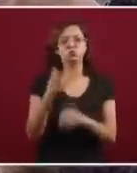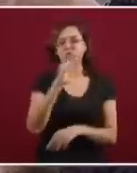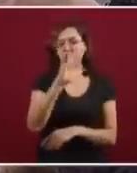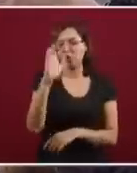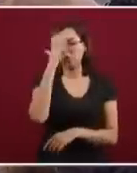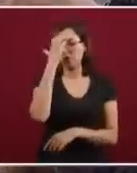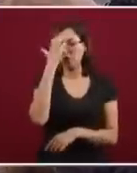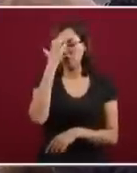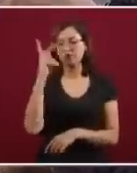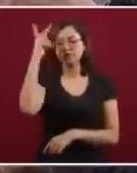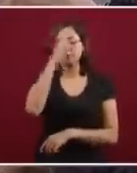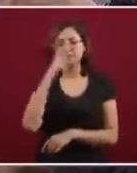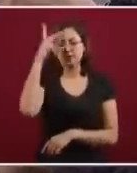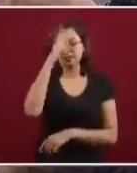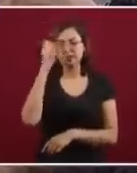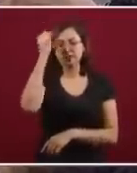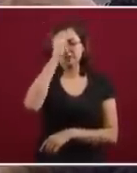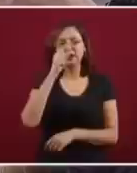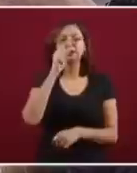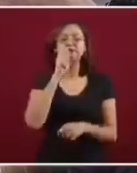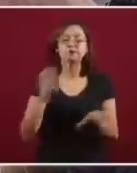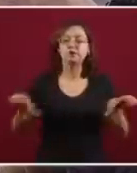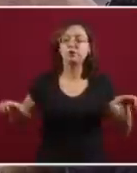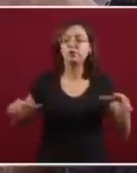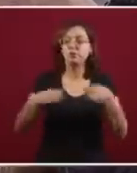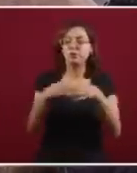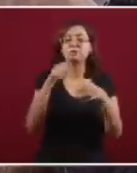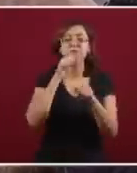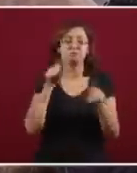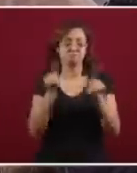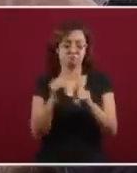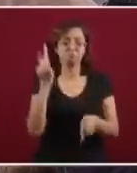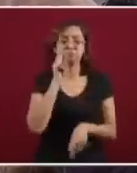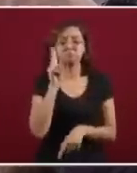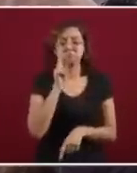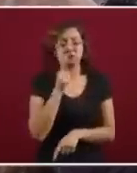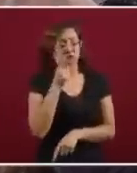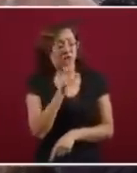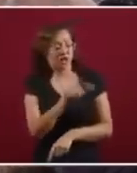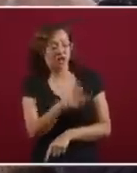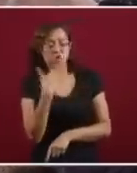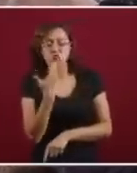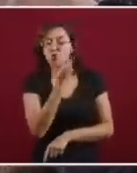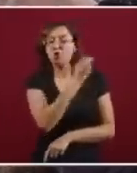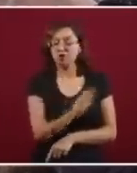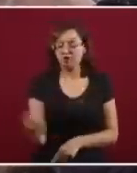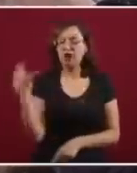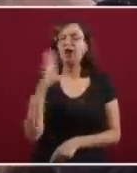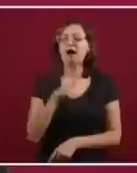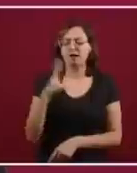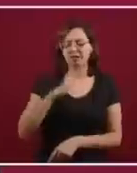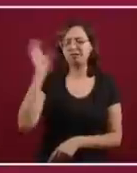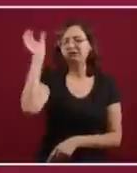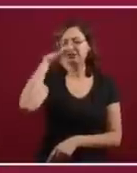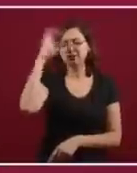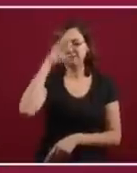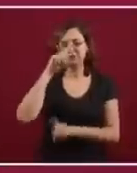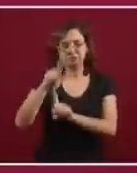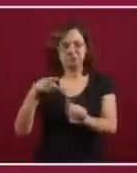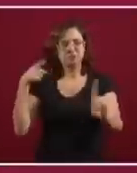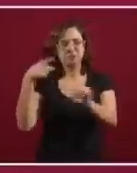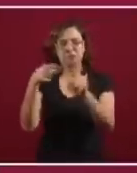no solo de la psiquiatría y la salud mental comunitaria sino de las adicciones sostenemos un enfoque científico en que abordamos esto